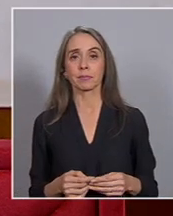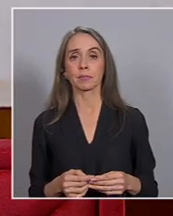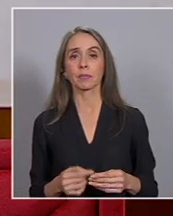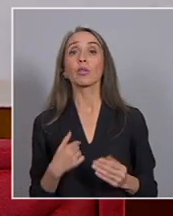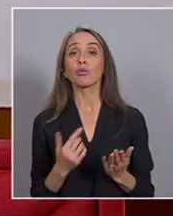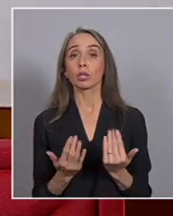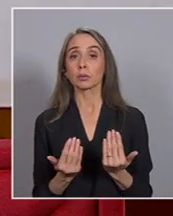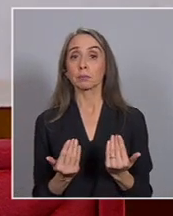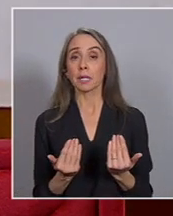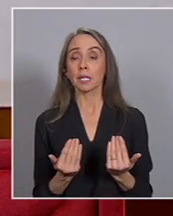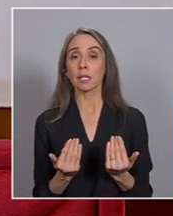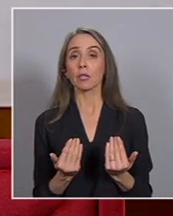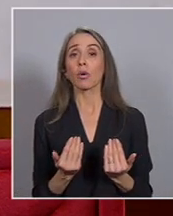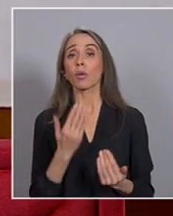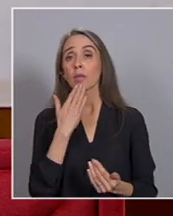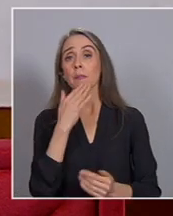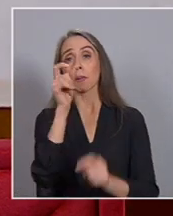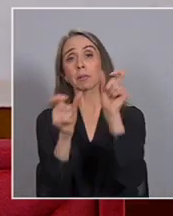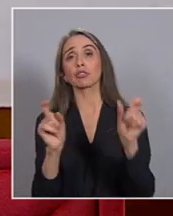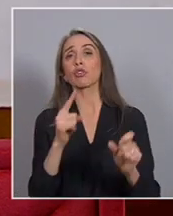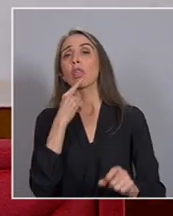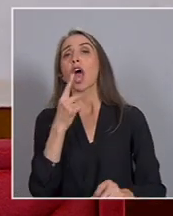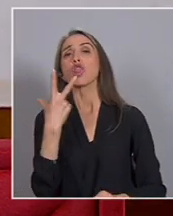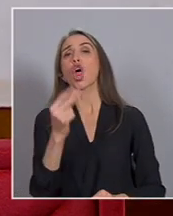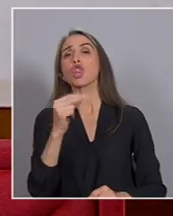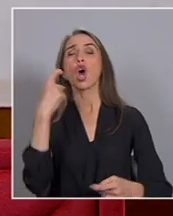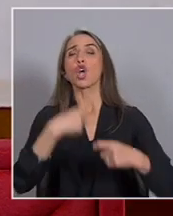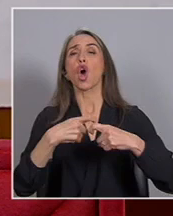Pero espero también que no haya negacionismo, y lo digo muy en serio.